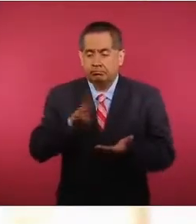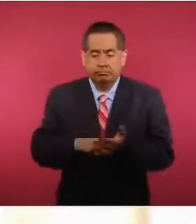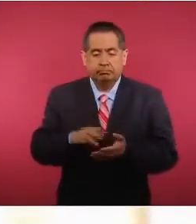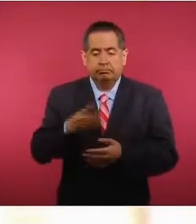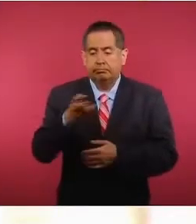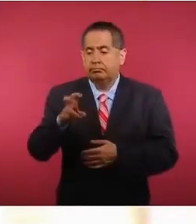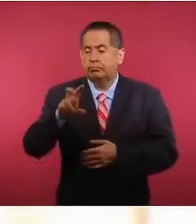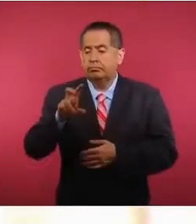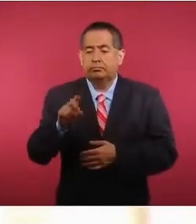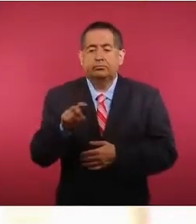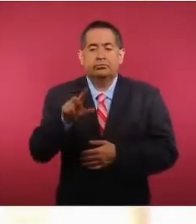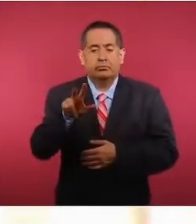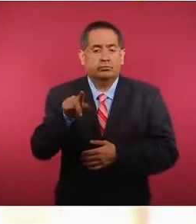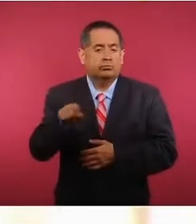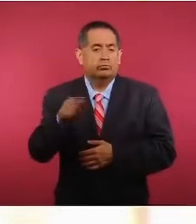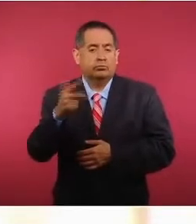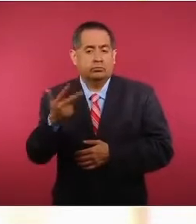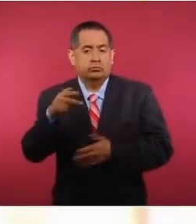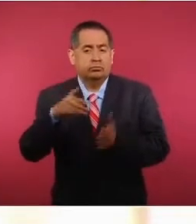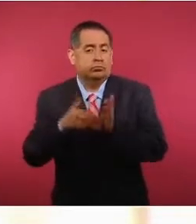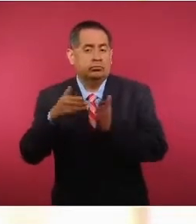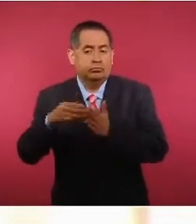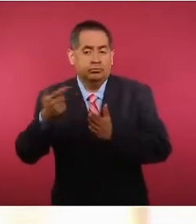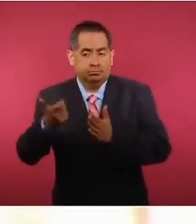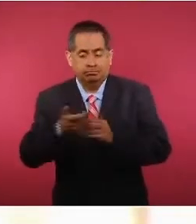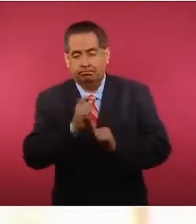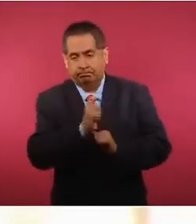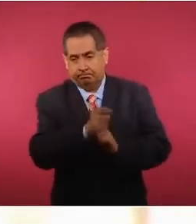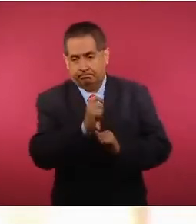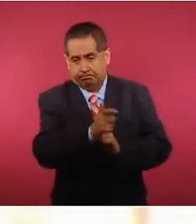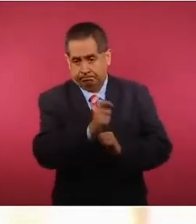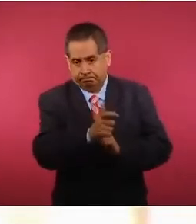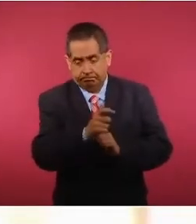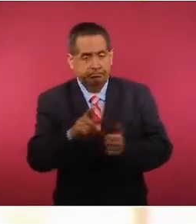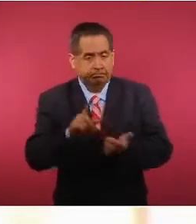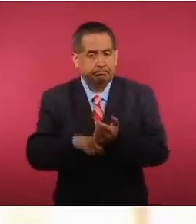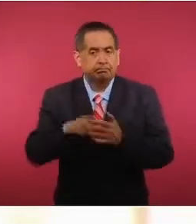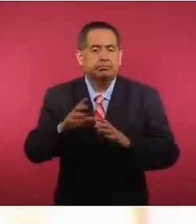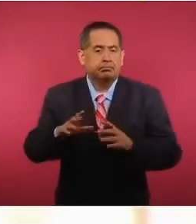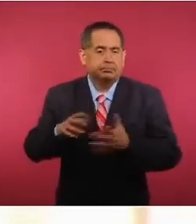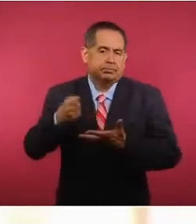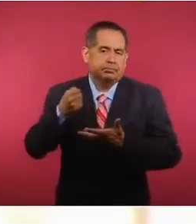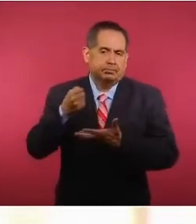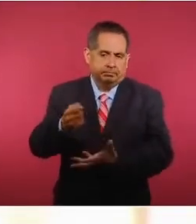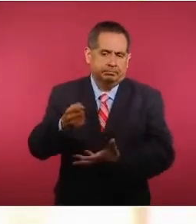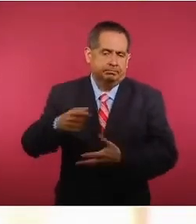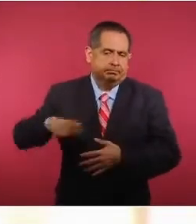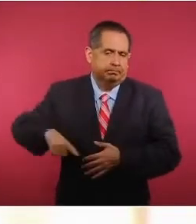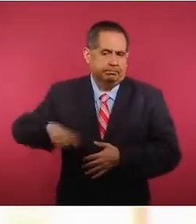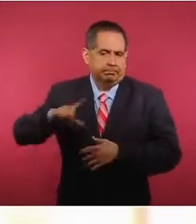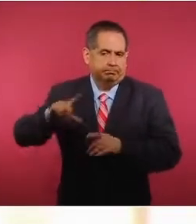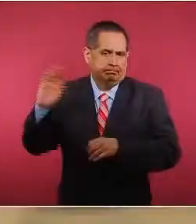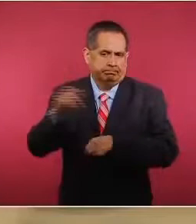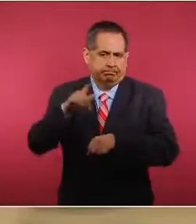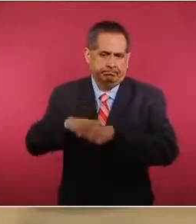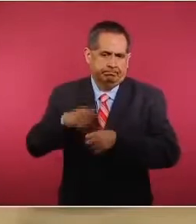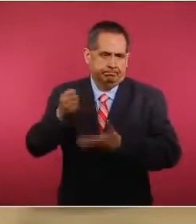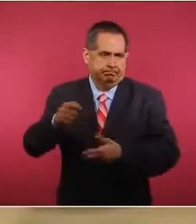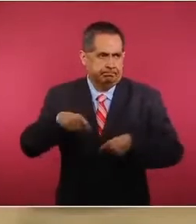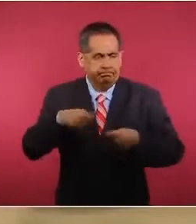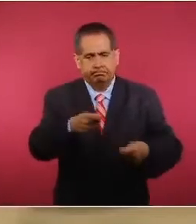3,838.8 millones de pesos. Estos son recursos del presupuesto de la Federación.